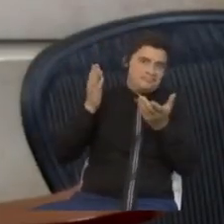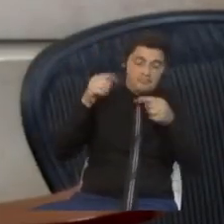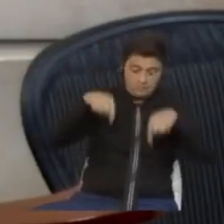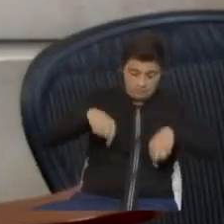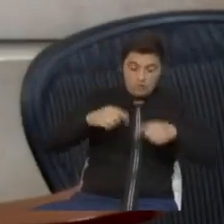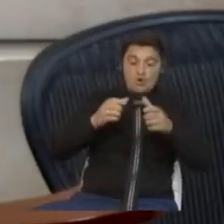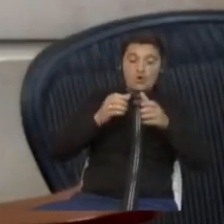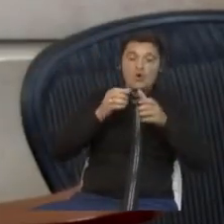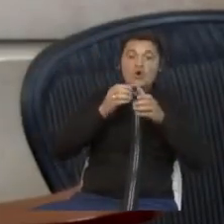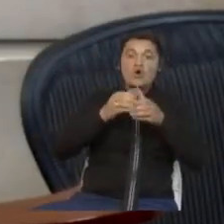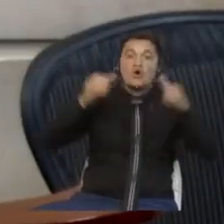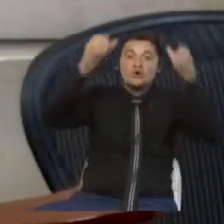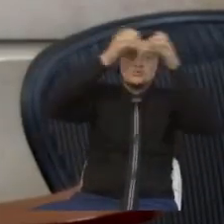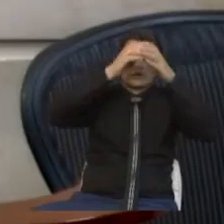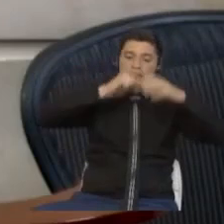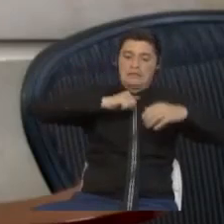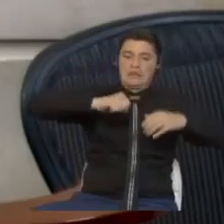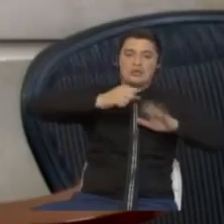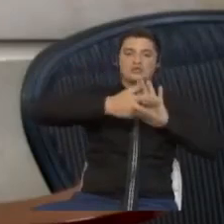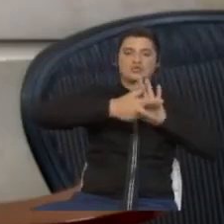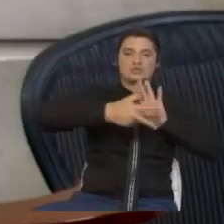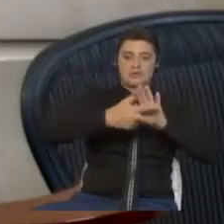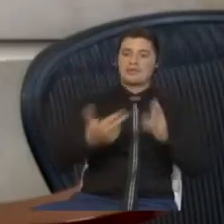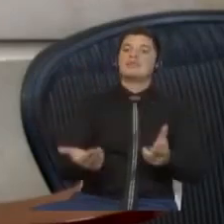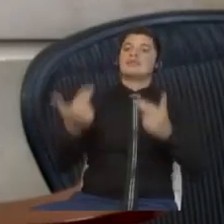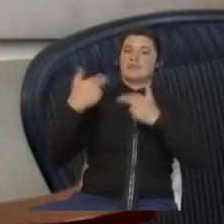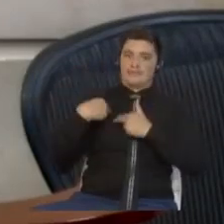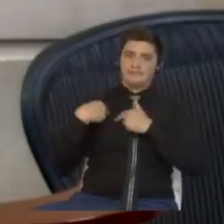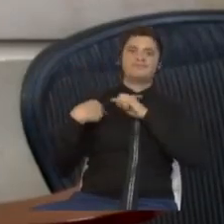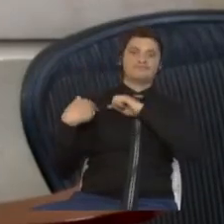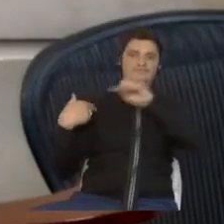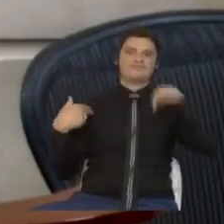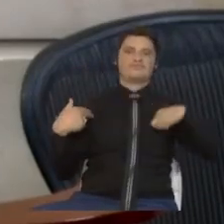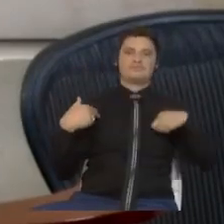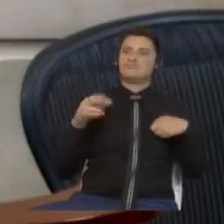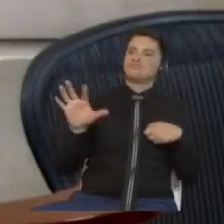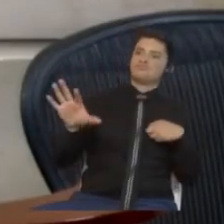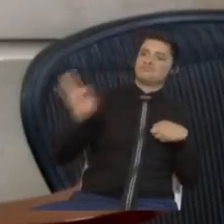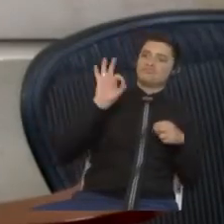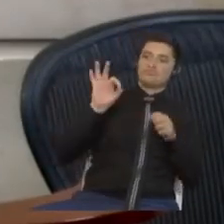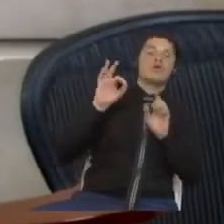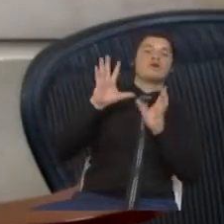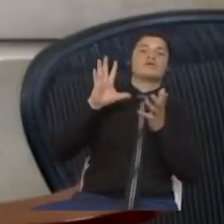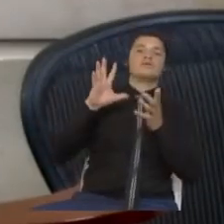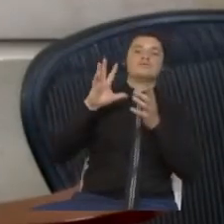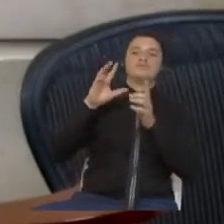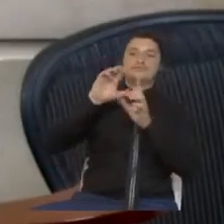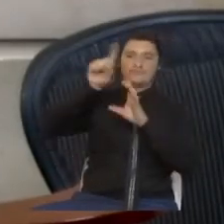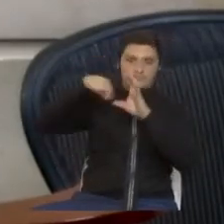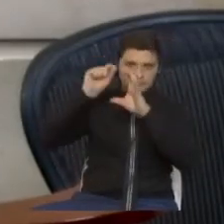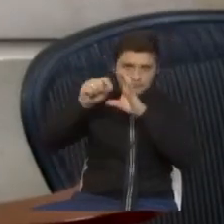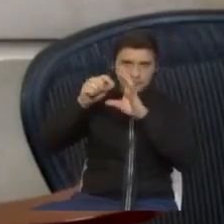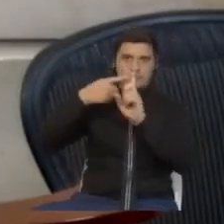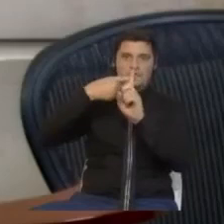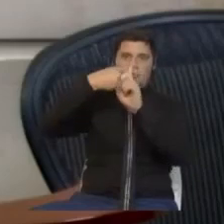derecho constitucional y deber como sabemos de elegir contralor procurador